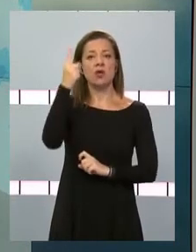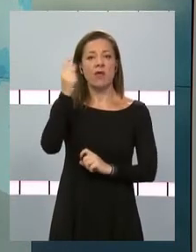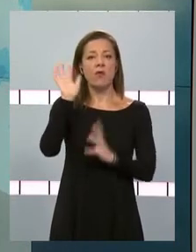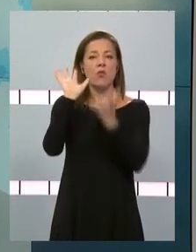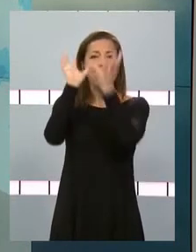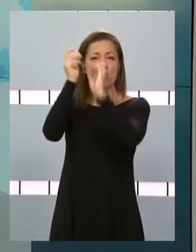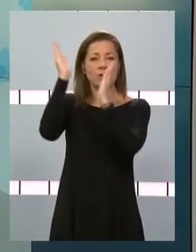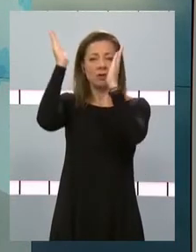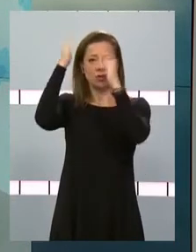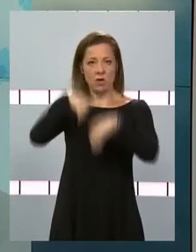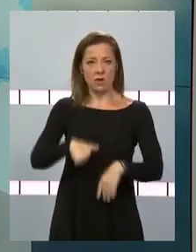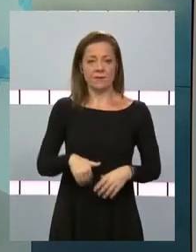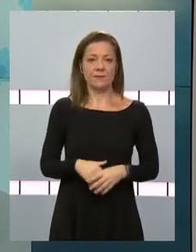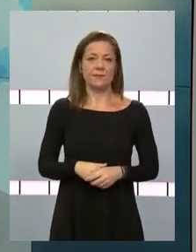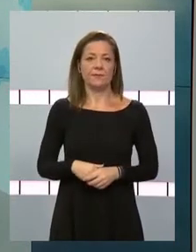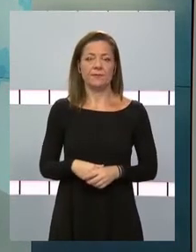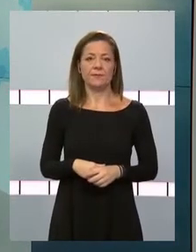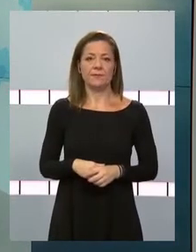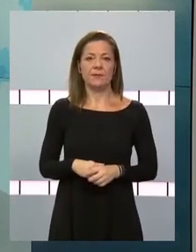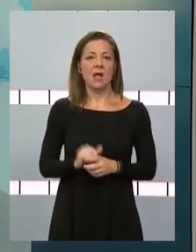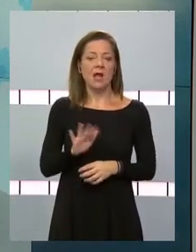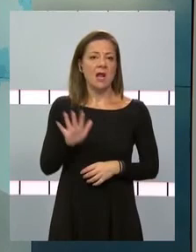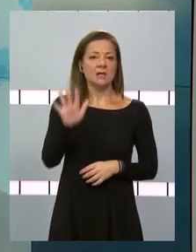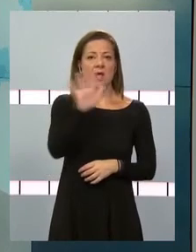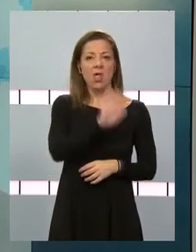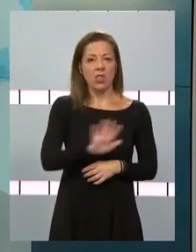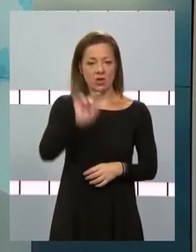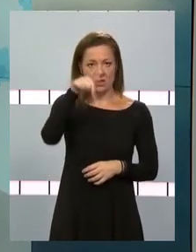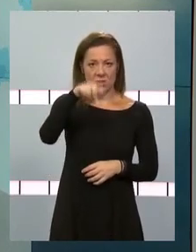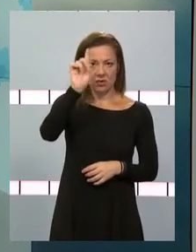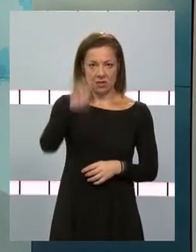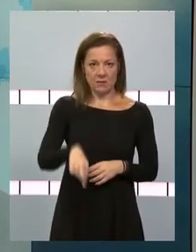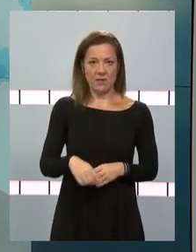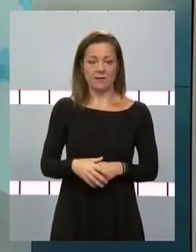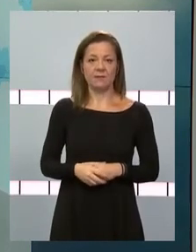de nubosidad en la vertiente atlántica y en zonas de la vertiente sur también de Canarias.